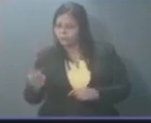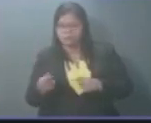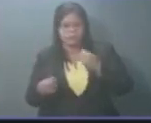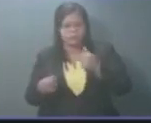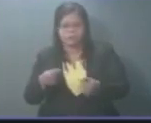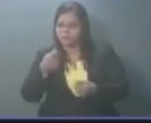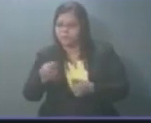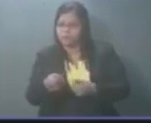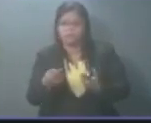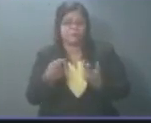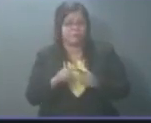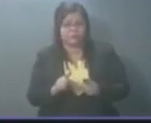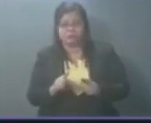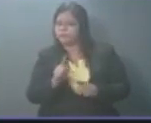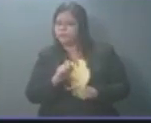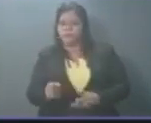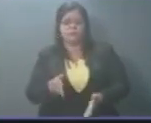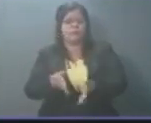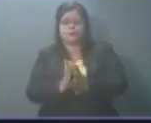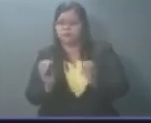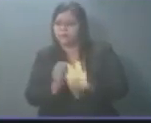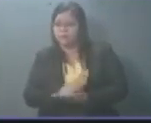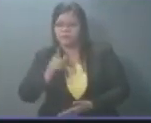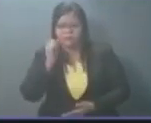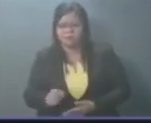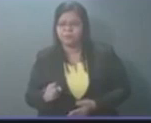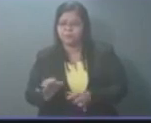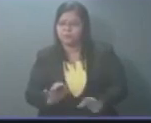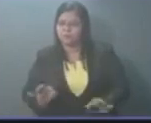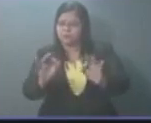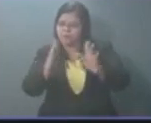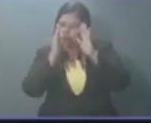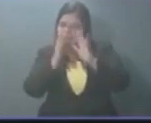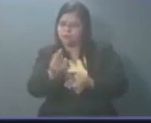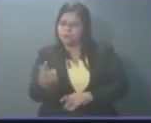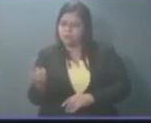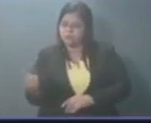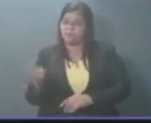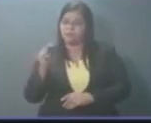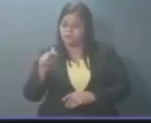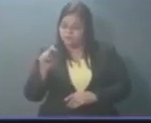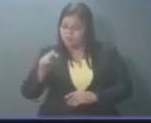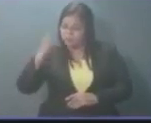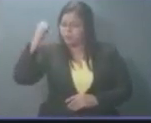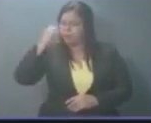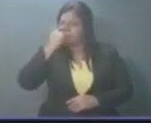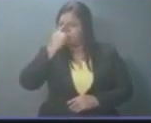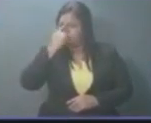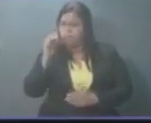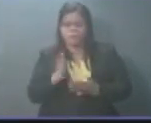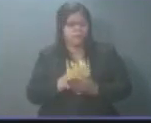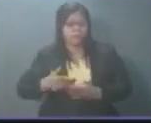subsidio sin exigir una mejor atención al usuario. Y esto es lo importante. Sin